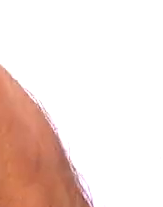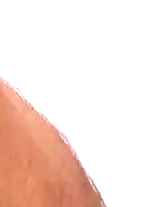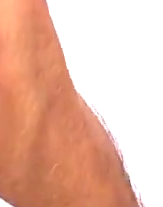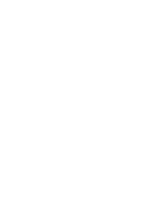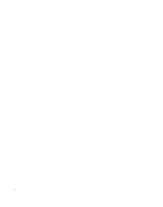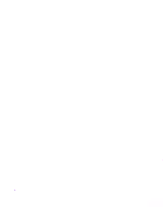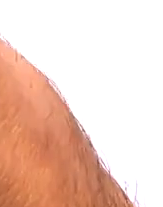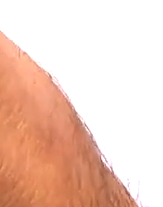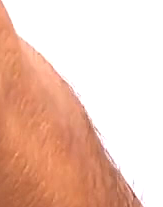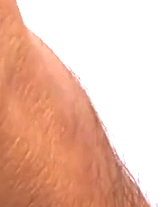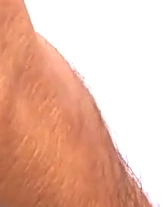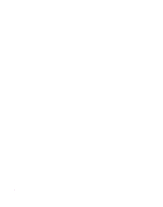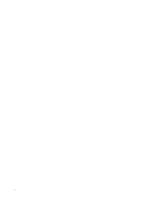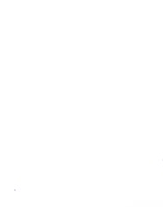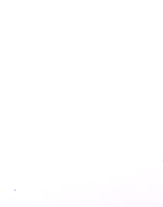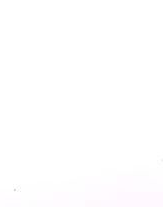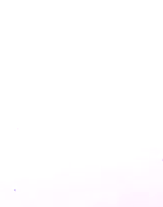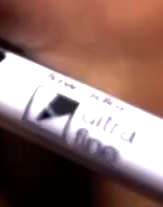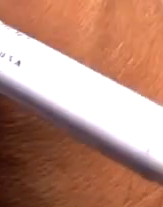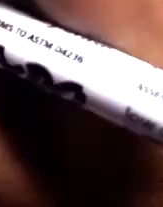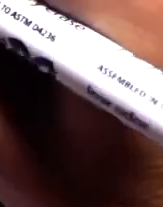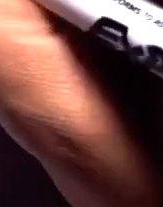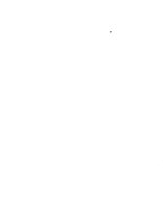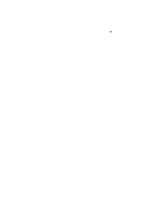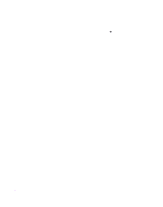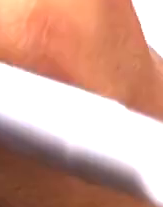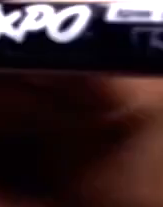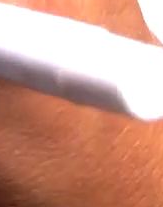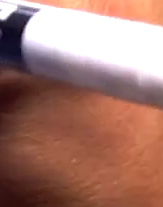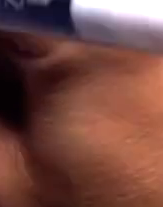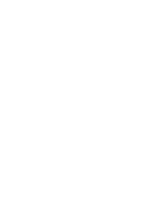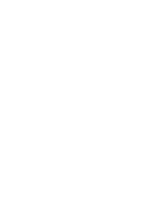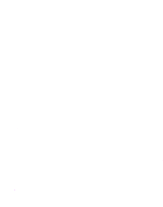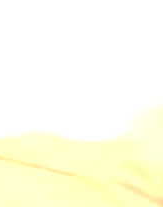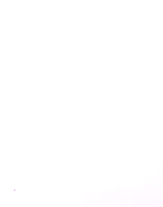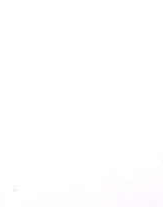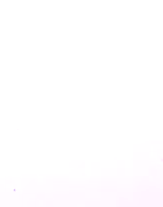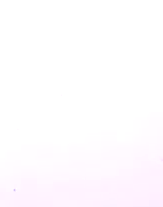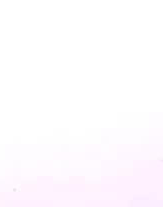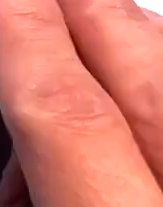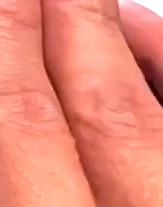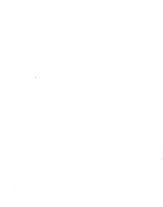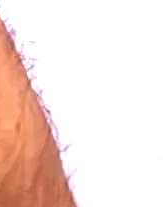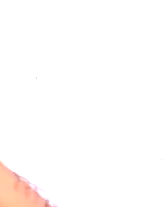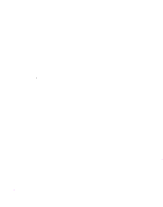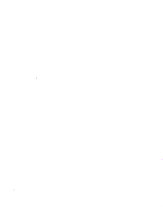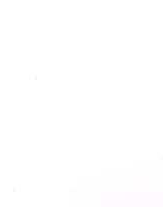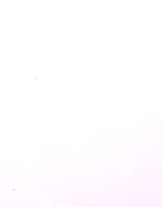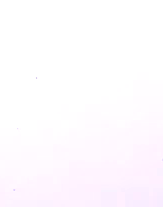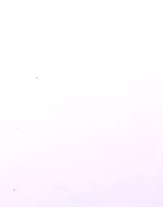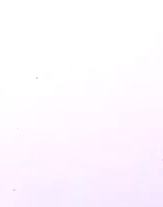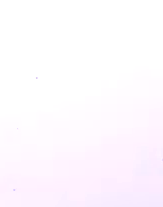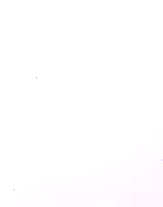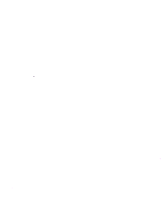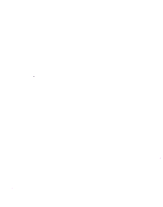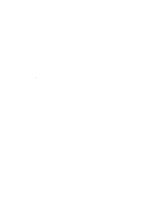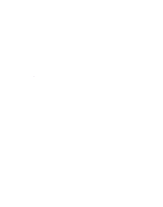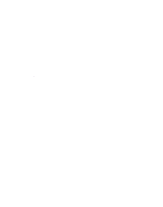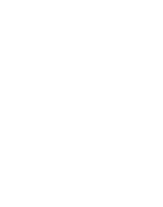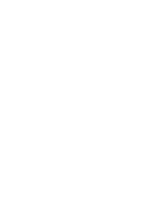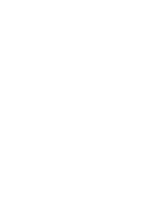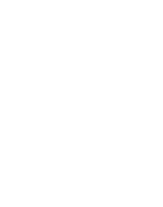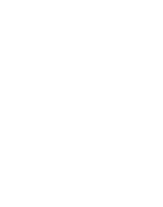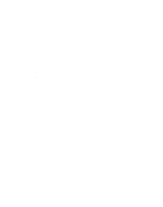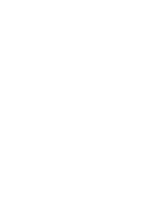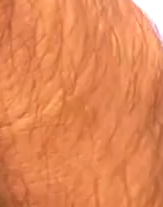uno no obstante en el país se han registrado 1700 casos 81% concentrados en Quintana Roo